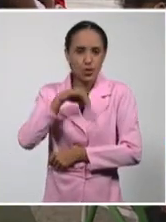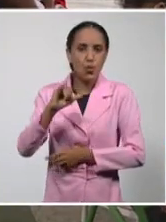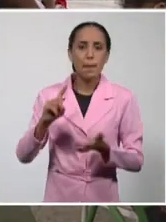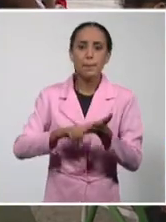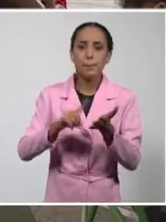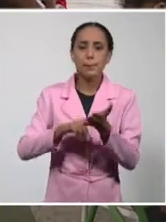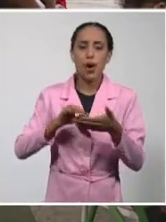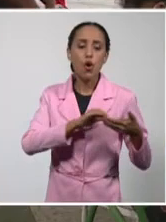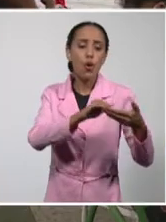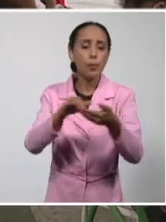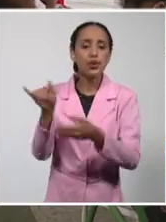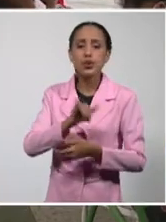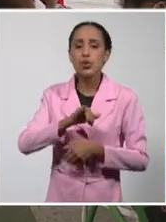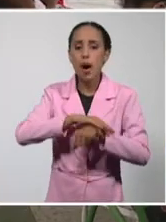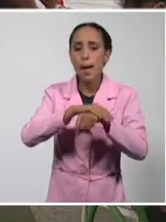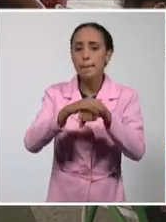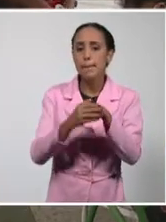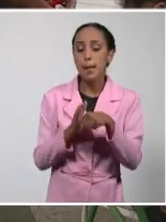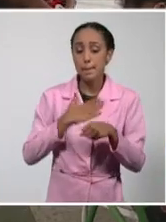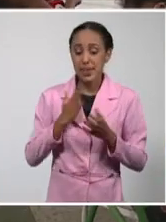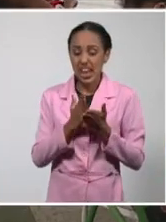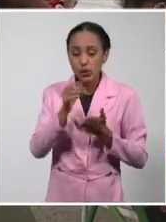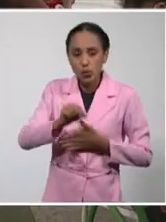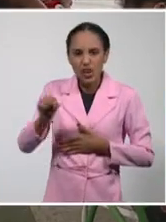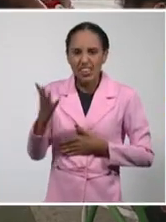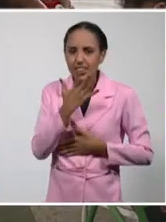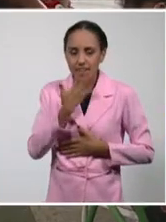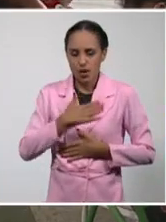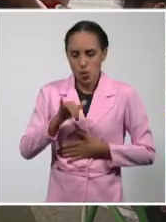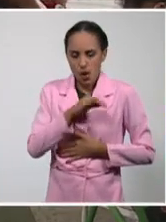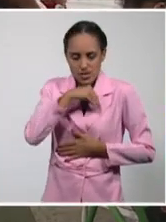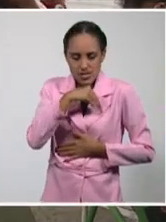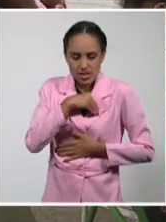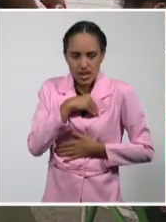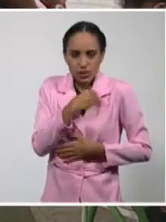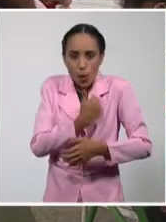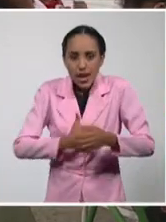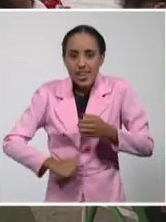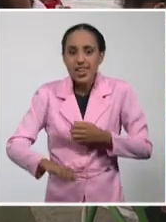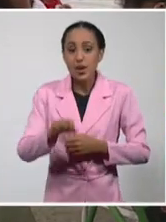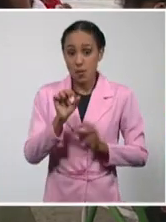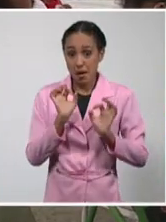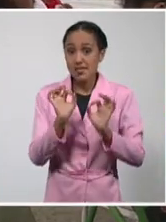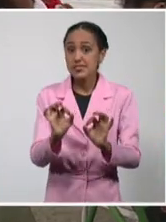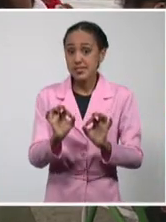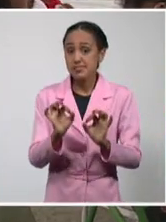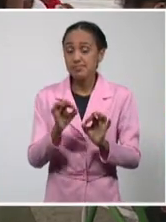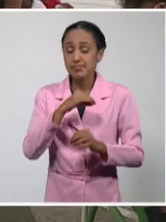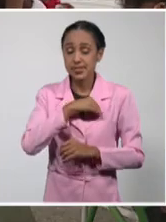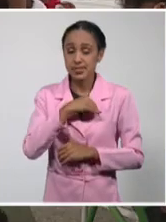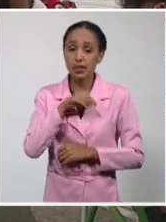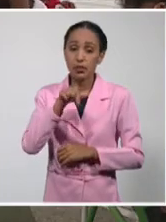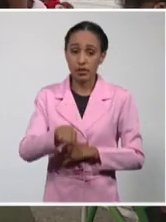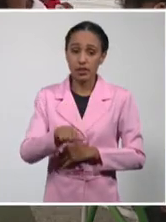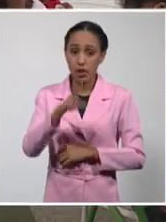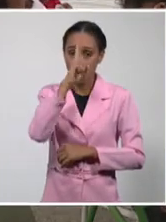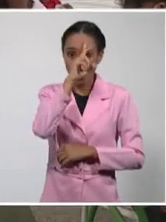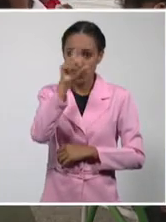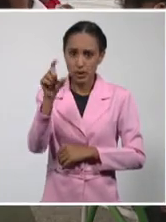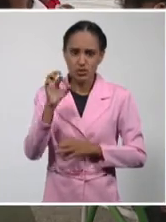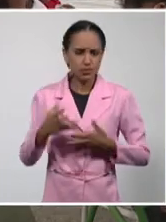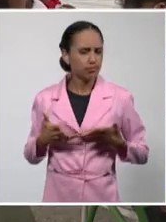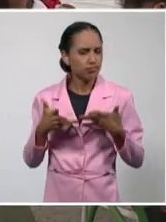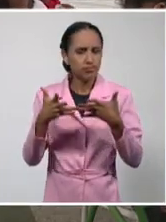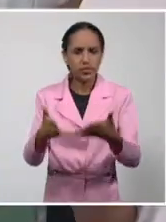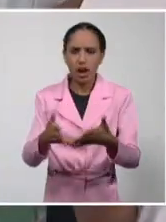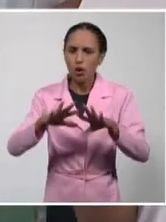hermanos y mis estudiantes, mis hijos. Así yo me siento en esta institución a la cual he dedicado toda la